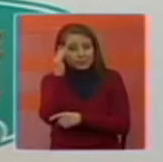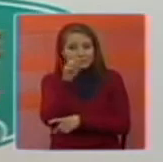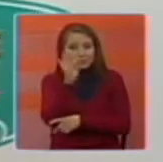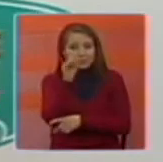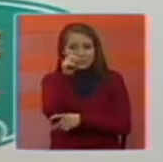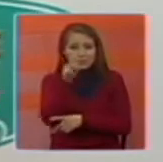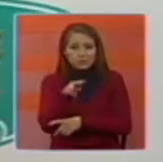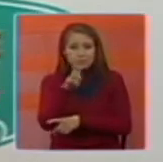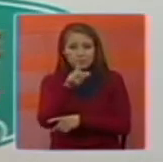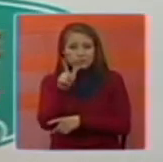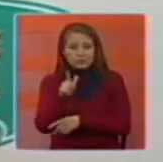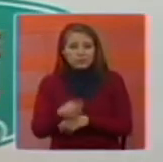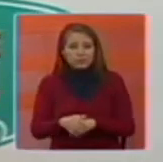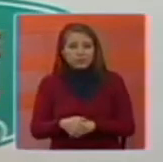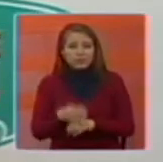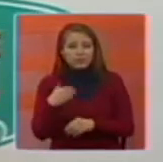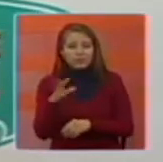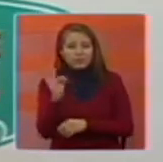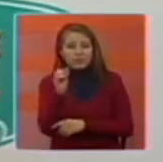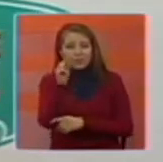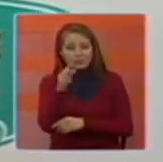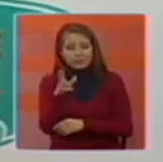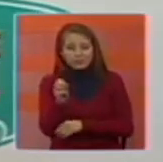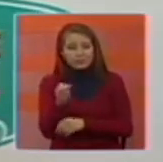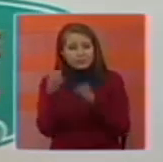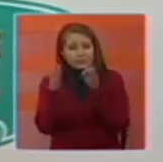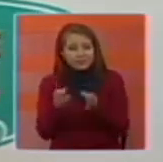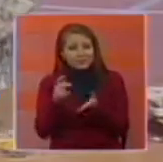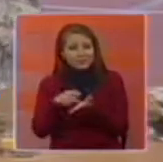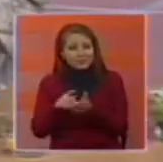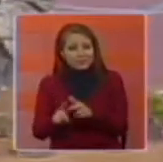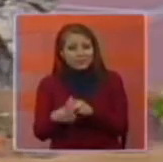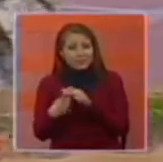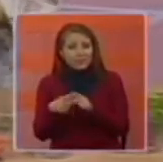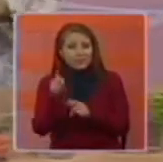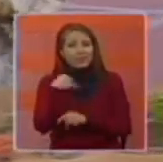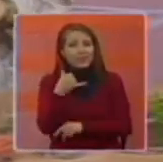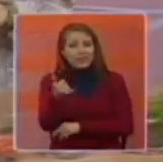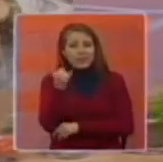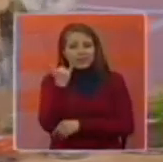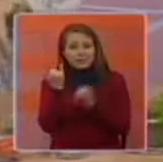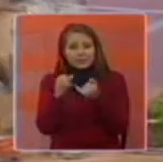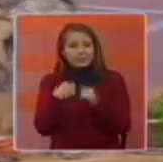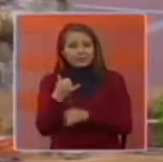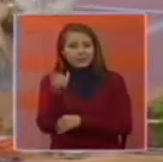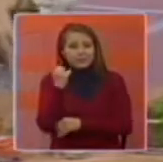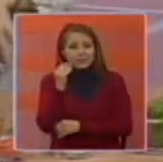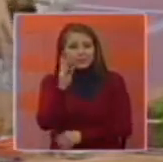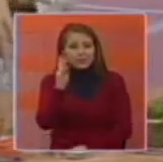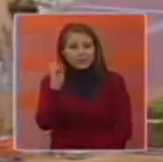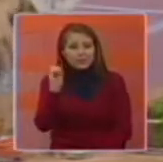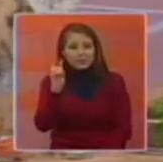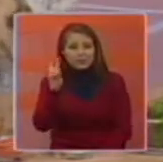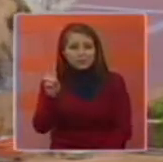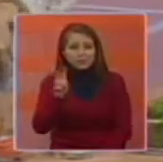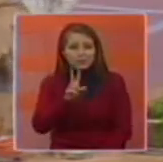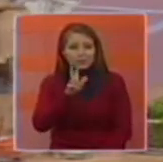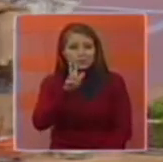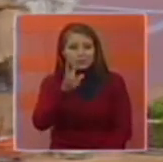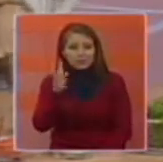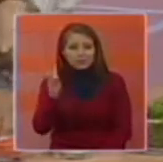9:31, entre 9:30 en puntito, y usted me puede llamar porque estoy en vivo al